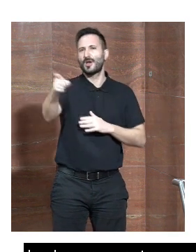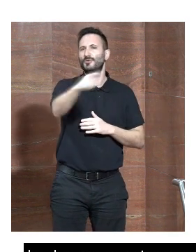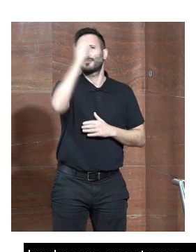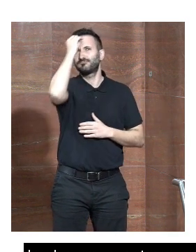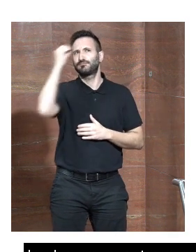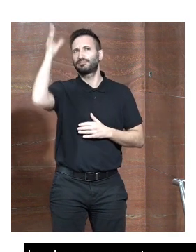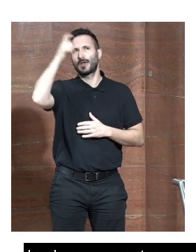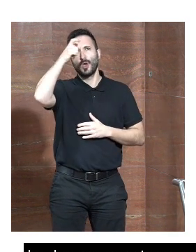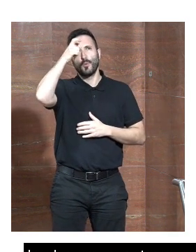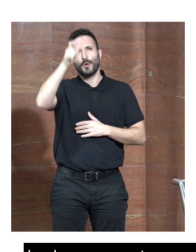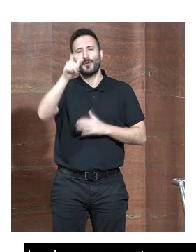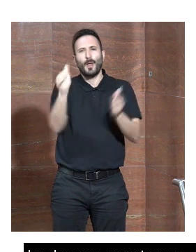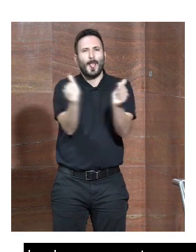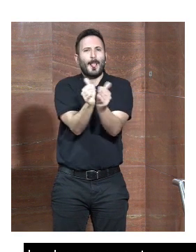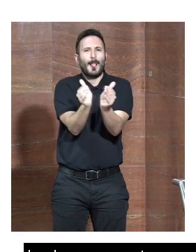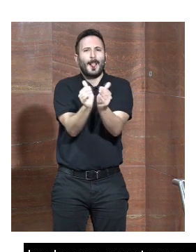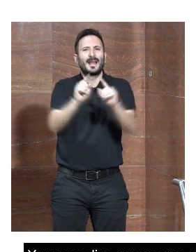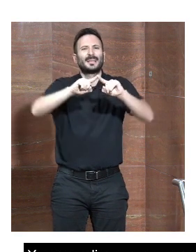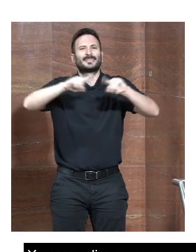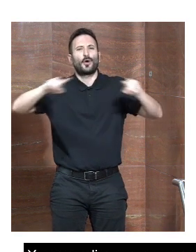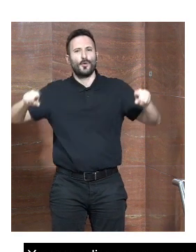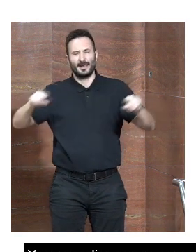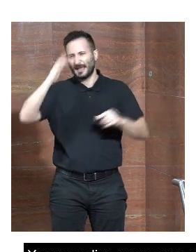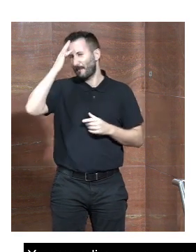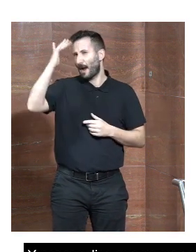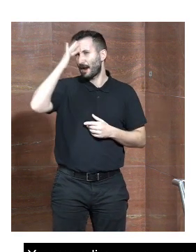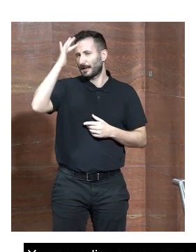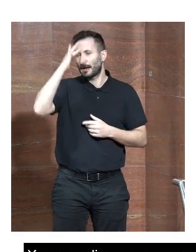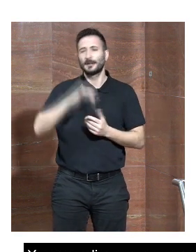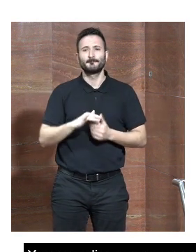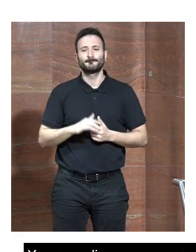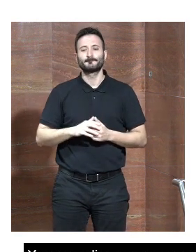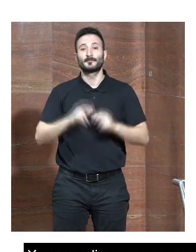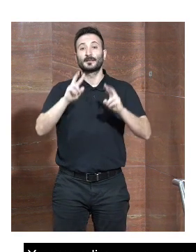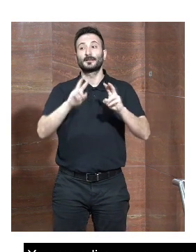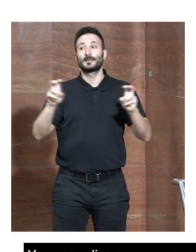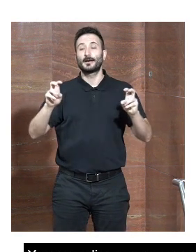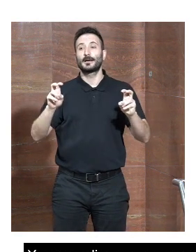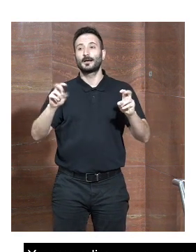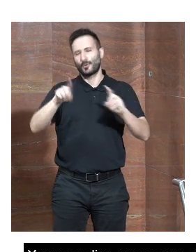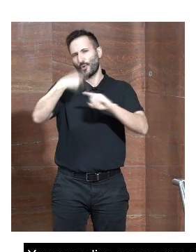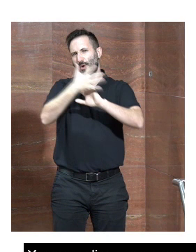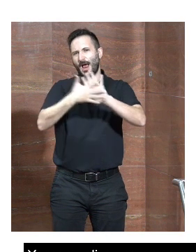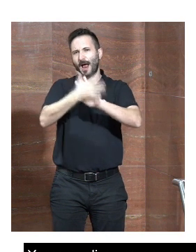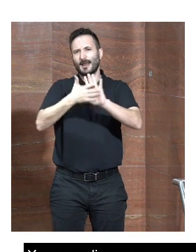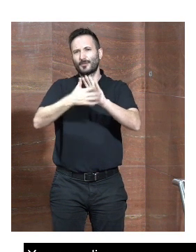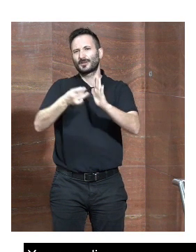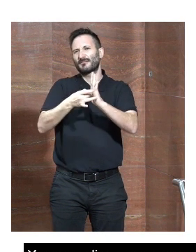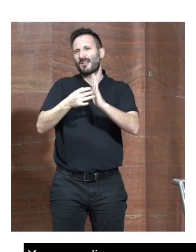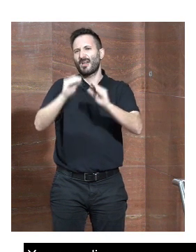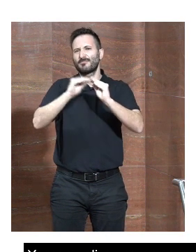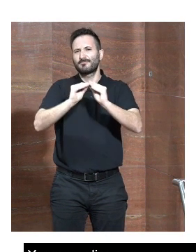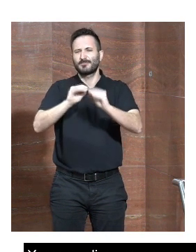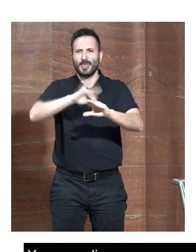pueblo pequeño de Segovia, la posibilidad, y luego hablaremos de la buena digitalización y los problemas de qué es lo que hacemos mal en la Administración, ¿de